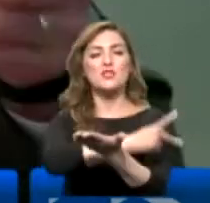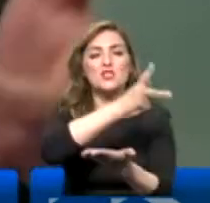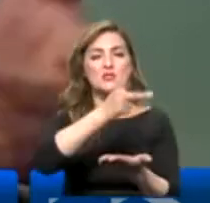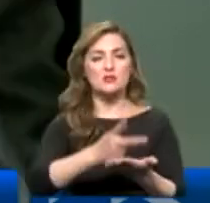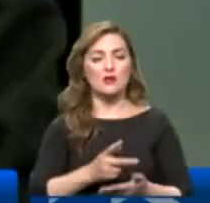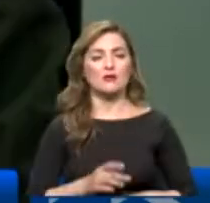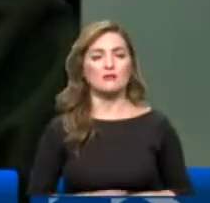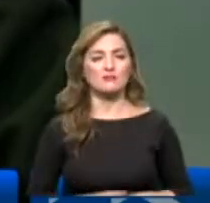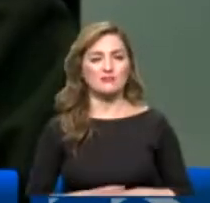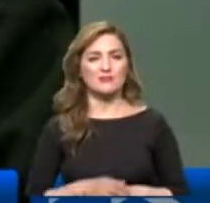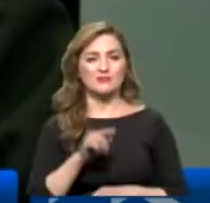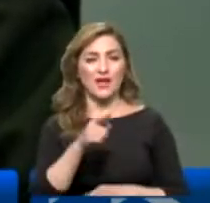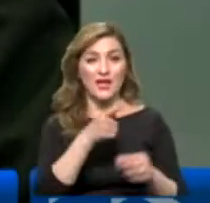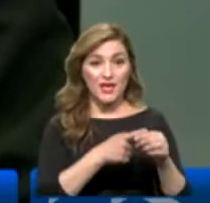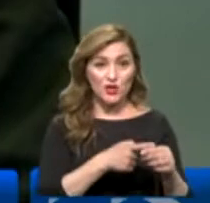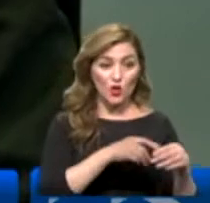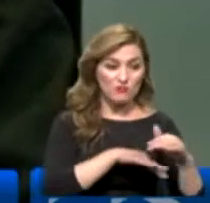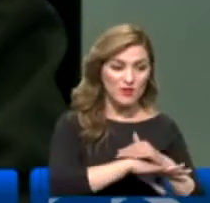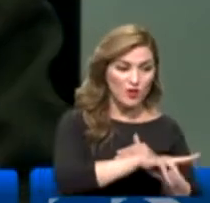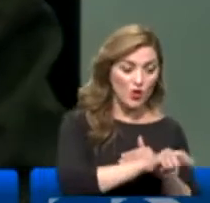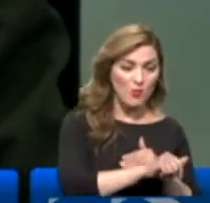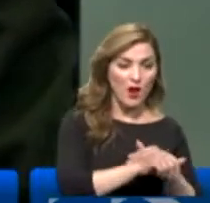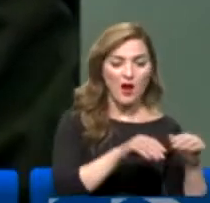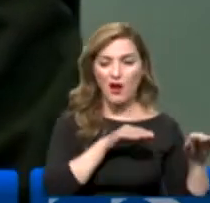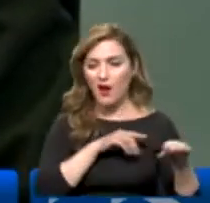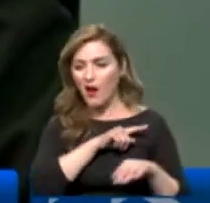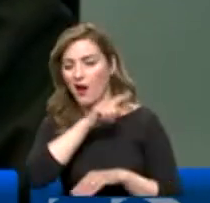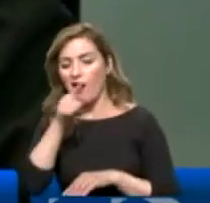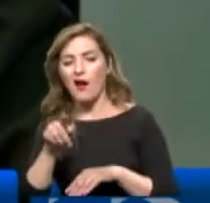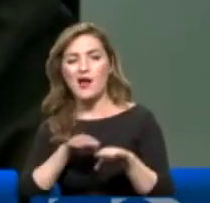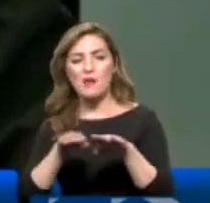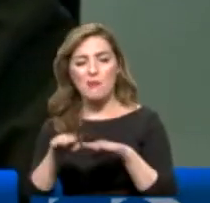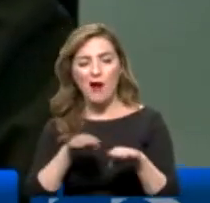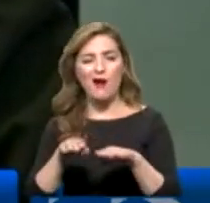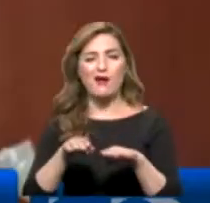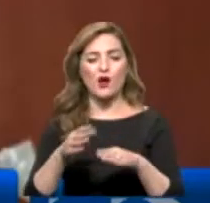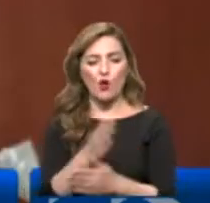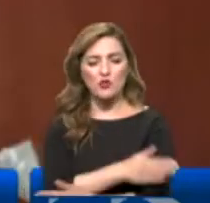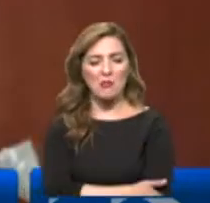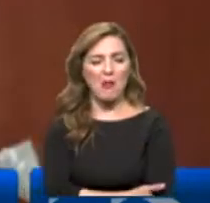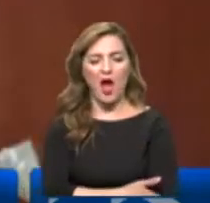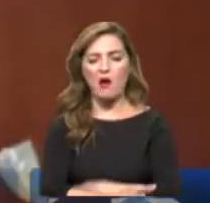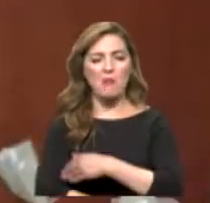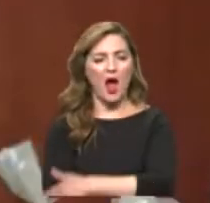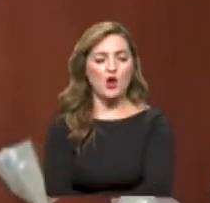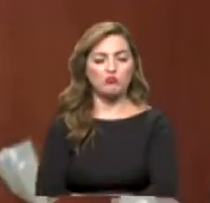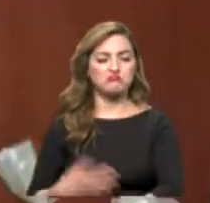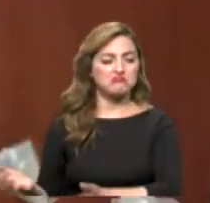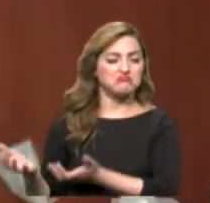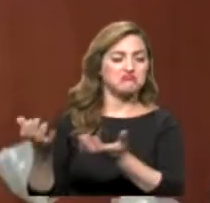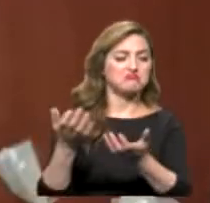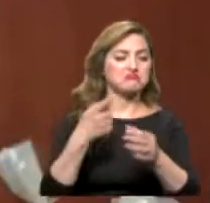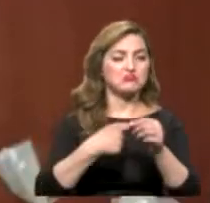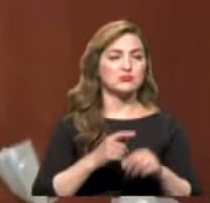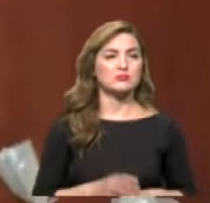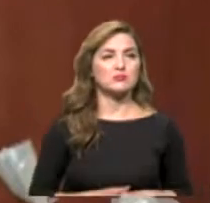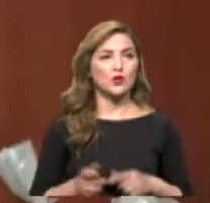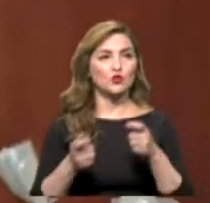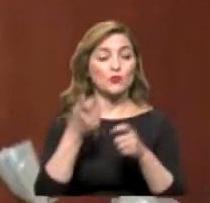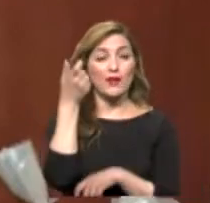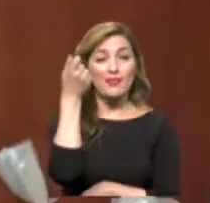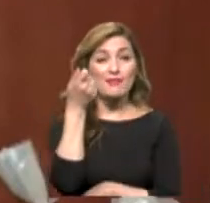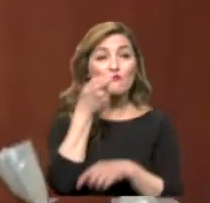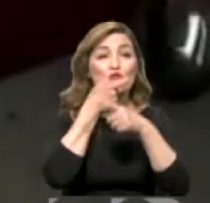determinar que ellos cometían un delito, por ejemplo, en Ibarra, en Otavalo, y regresaban con las cosas de acá. En este mismo operativo se incautó también